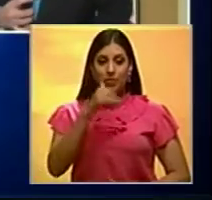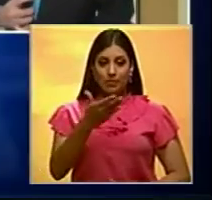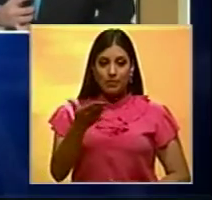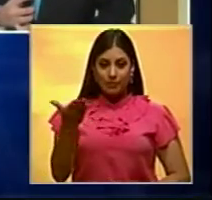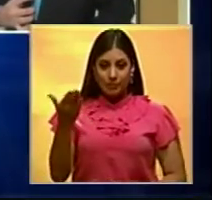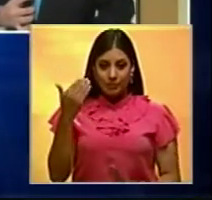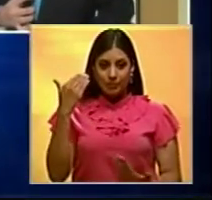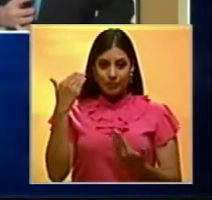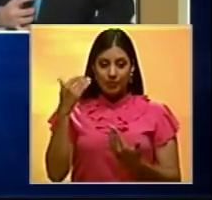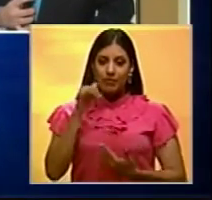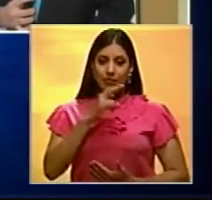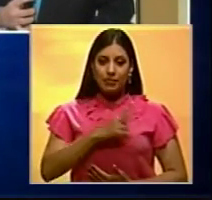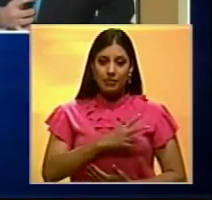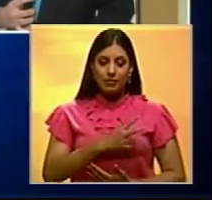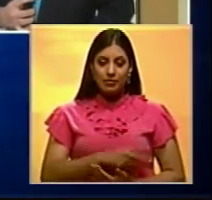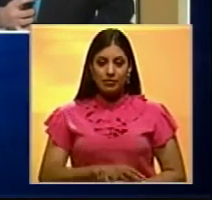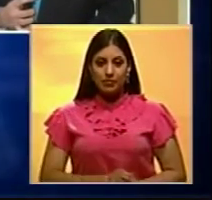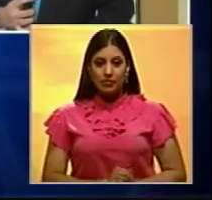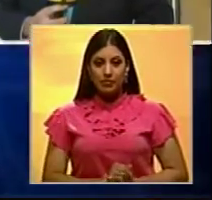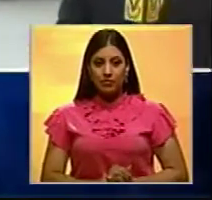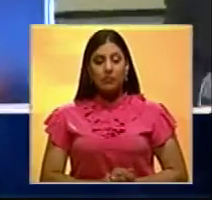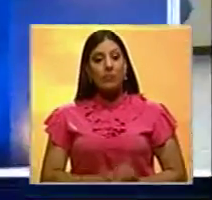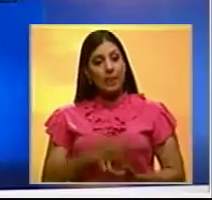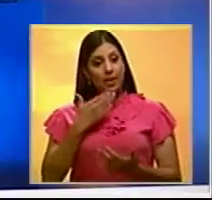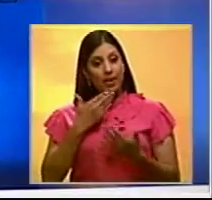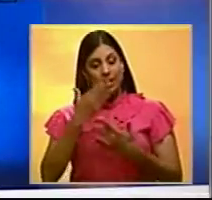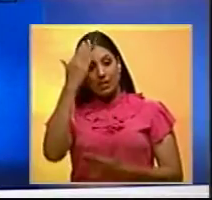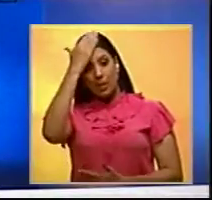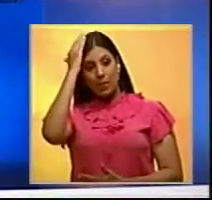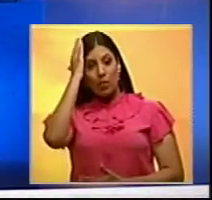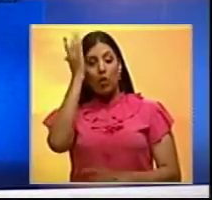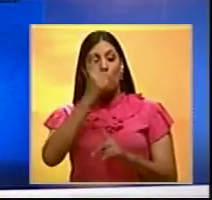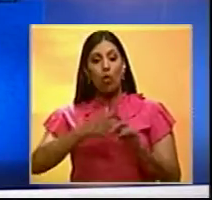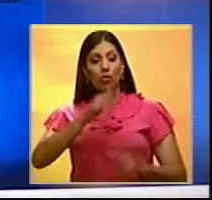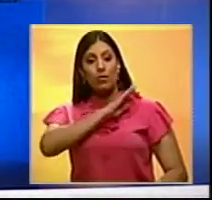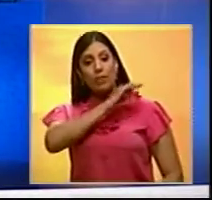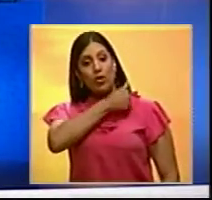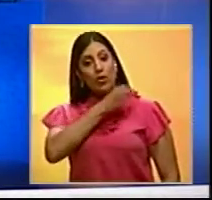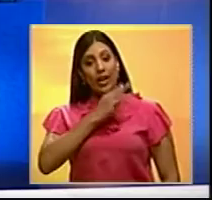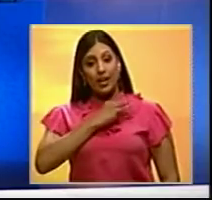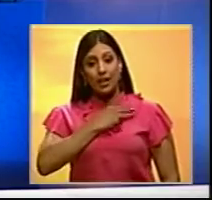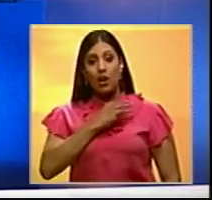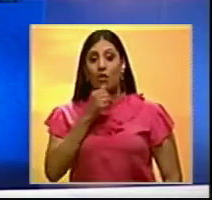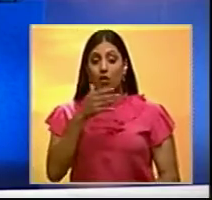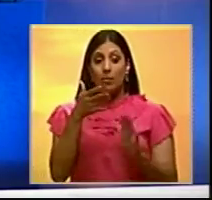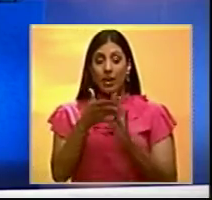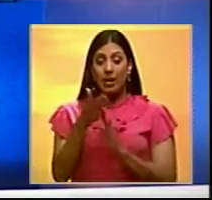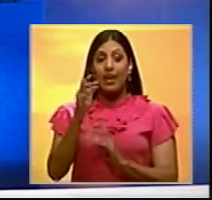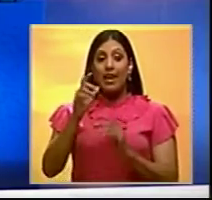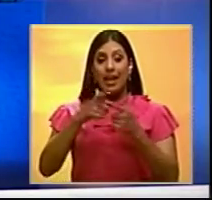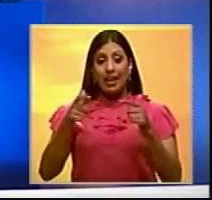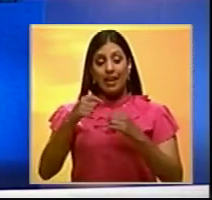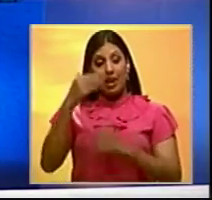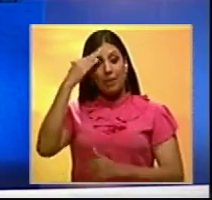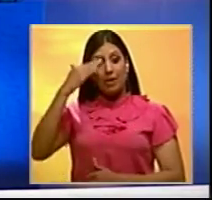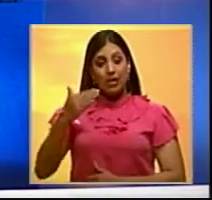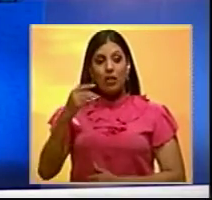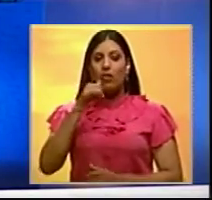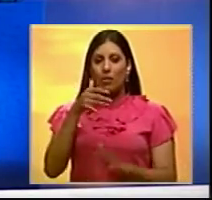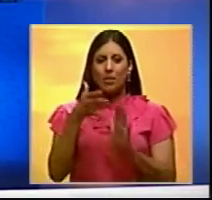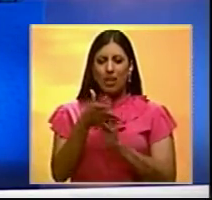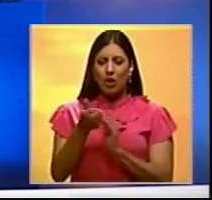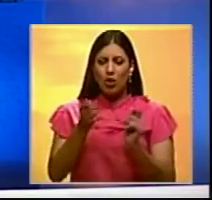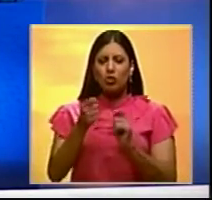con más de Noticiero Venevisión. Gracias, Manuel. El mayor general Luis Epifanio Medina, Contralor General de la Fuerza Armada, calificó